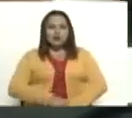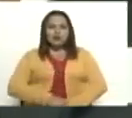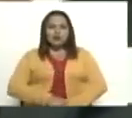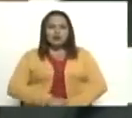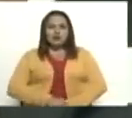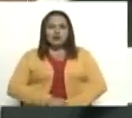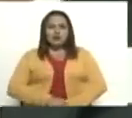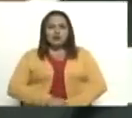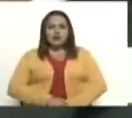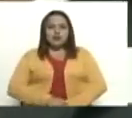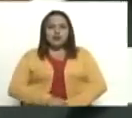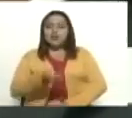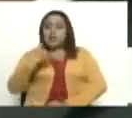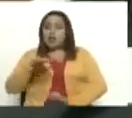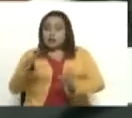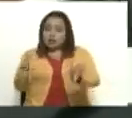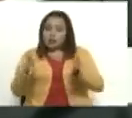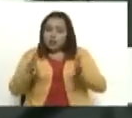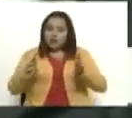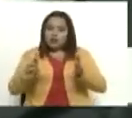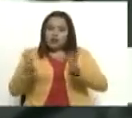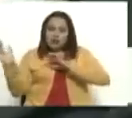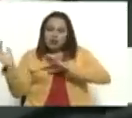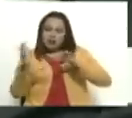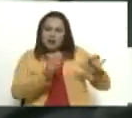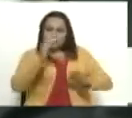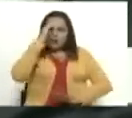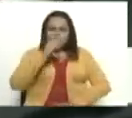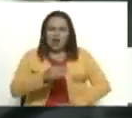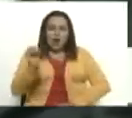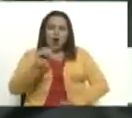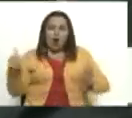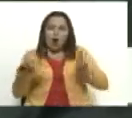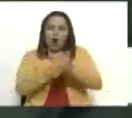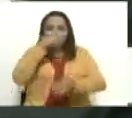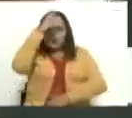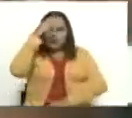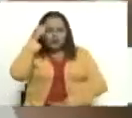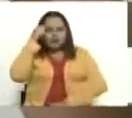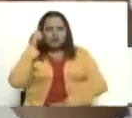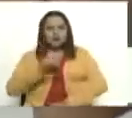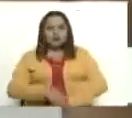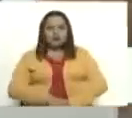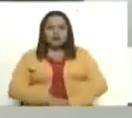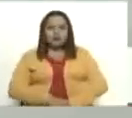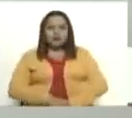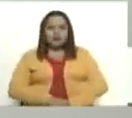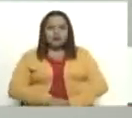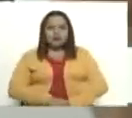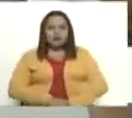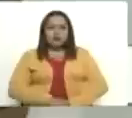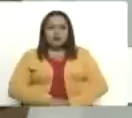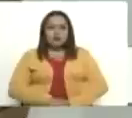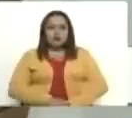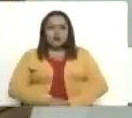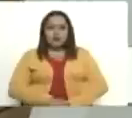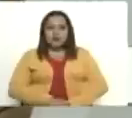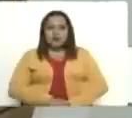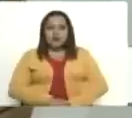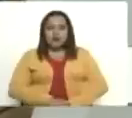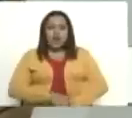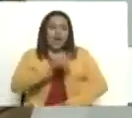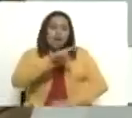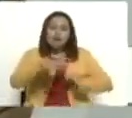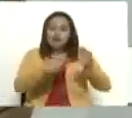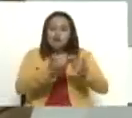si triunfaba la invasión militar o el golpe de Donald Trump. No le vean la cara a Omar Barbosa. Omar Barbosa, no hay manera de que llegue a ser presidente de Venezuela